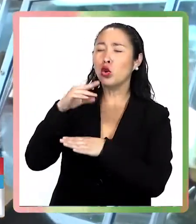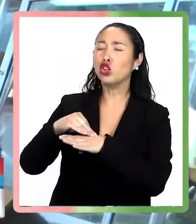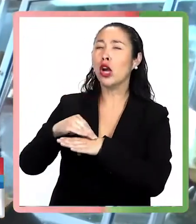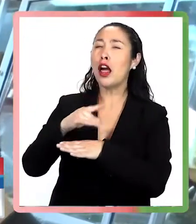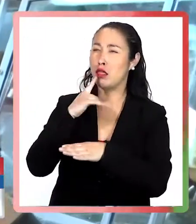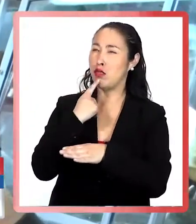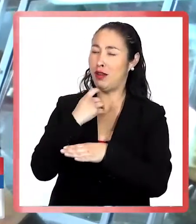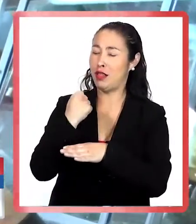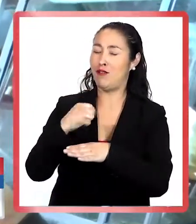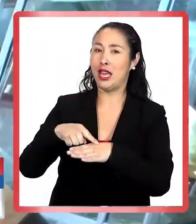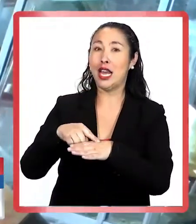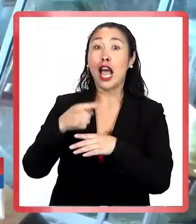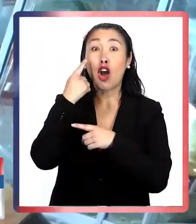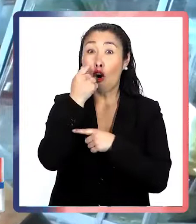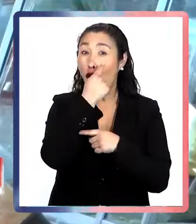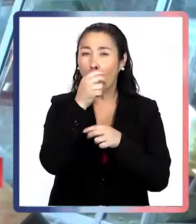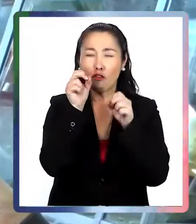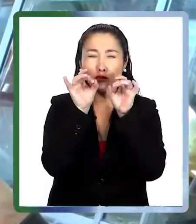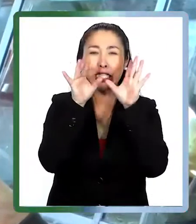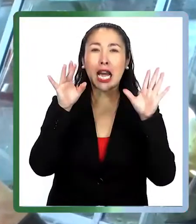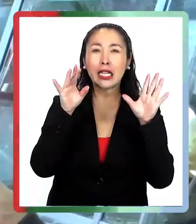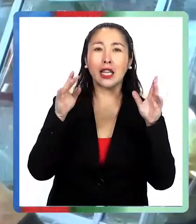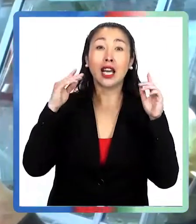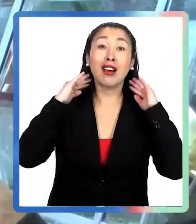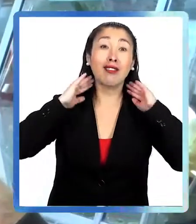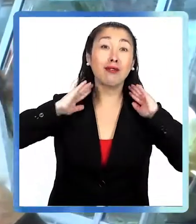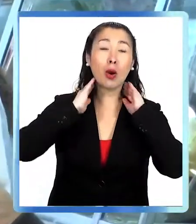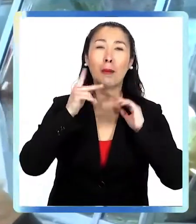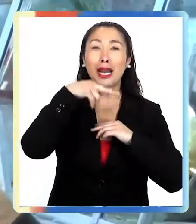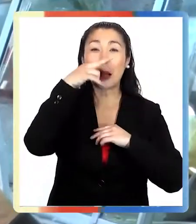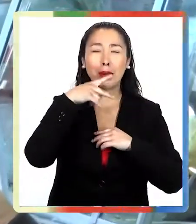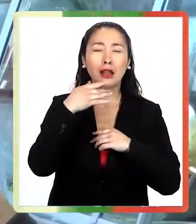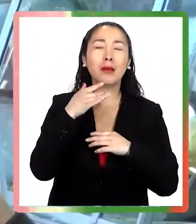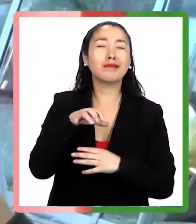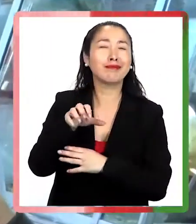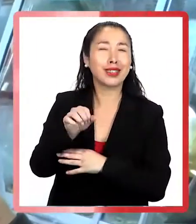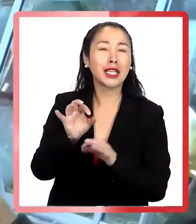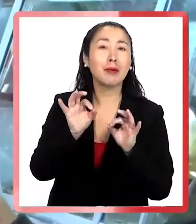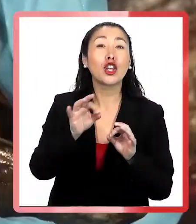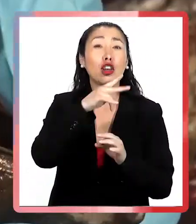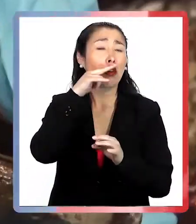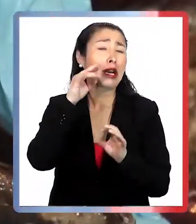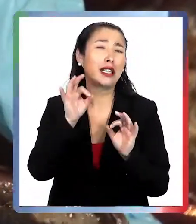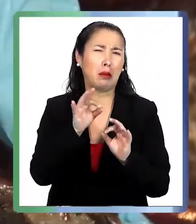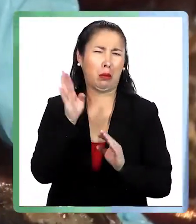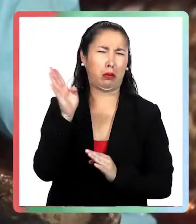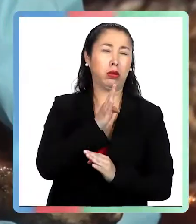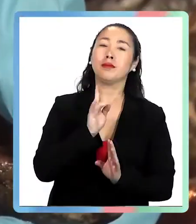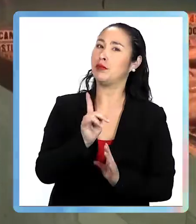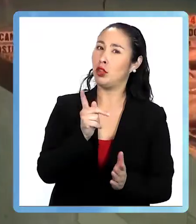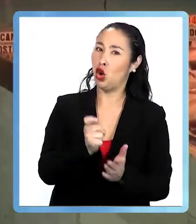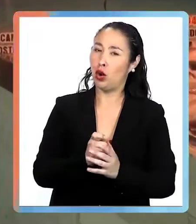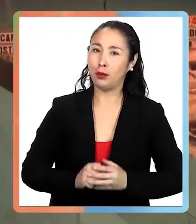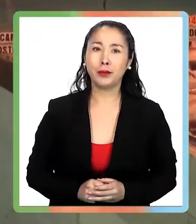más importante los ojos brillantes, las agallas frescas, el olor característico propio del pescado.